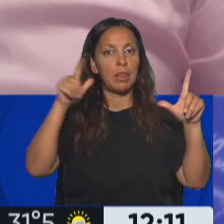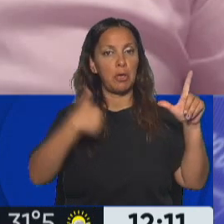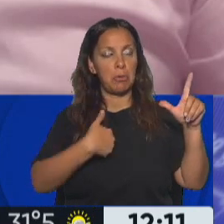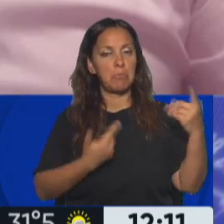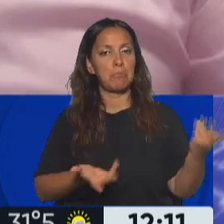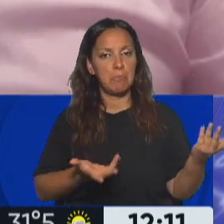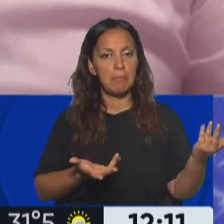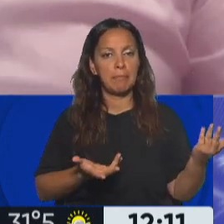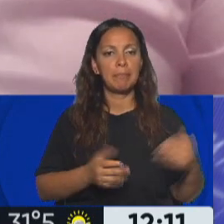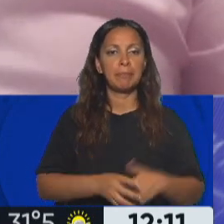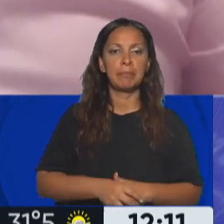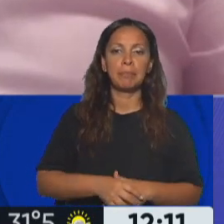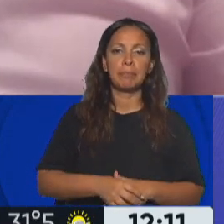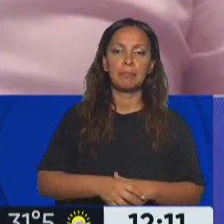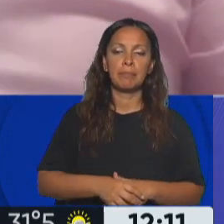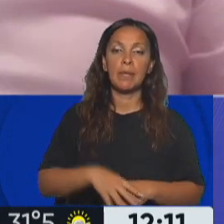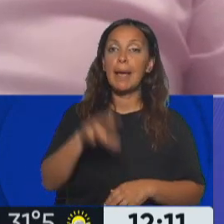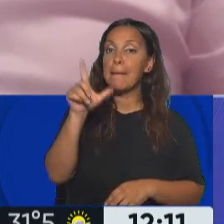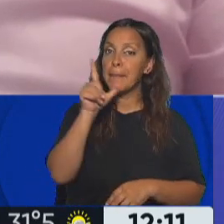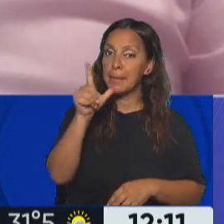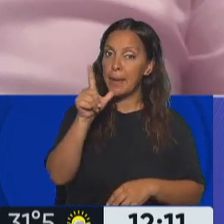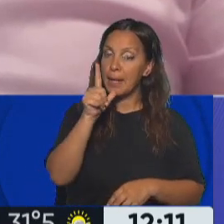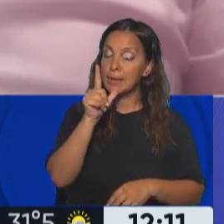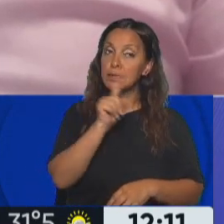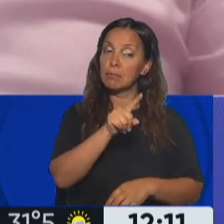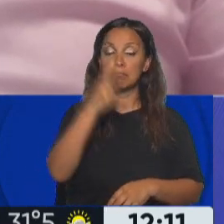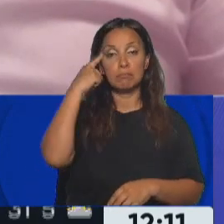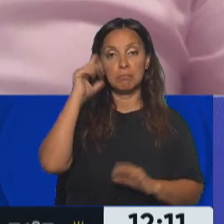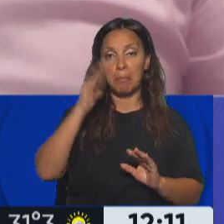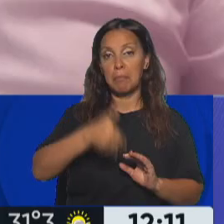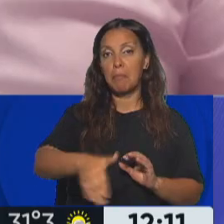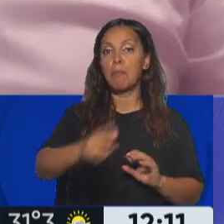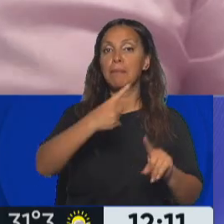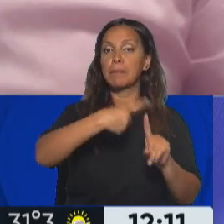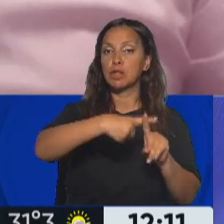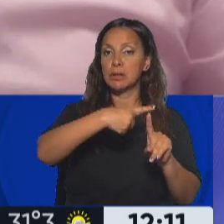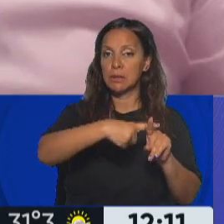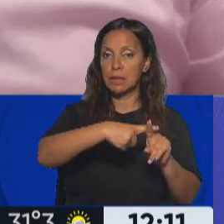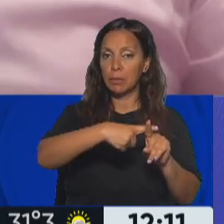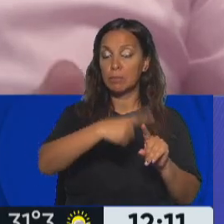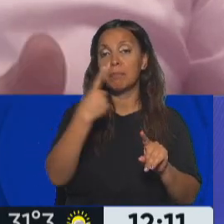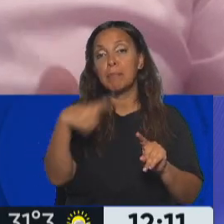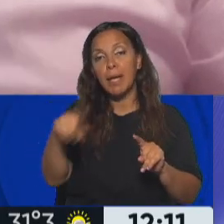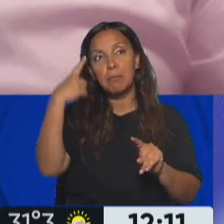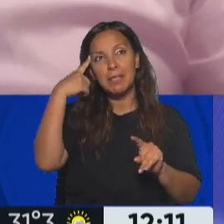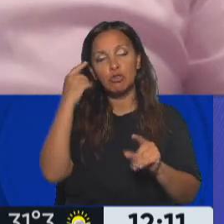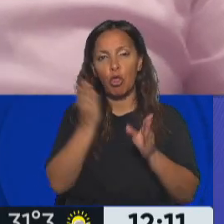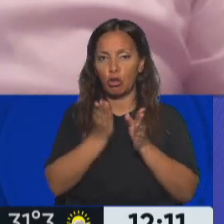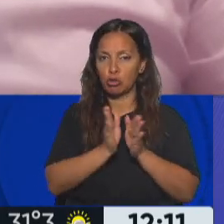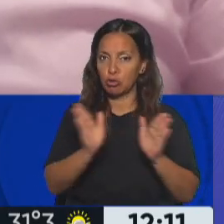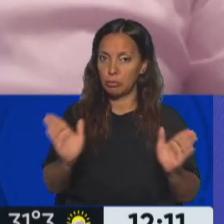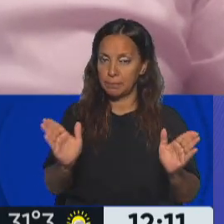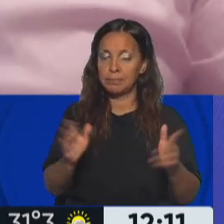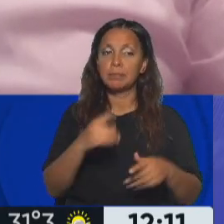de esta publicación. Me parece que es una señal muy positiva, la podríamos separar en dos. Me parece que es una